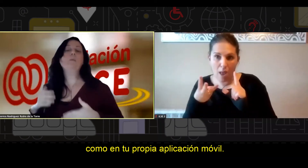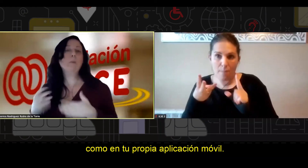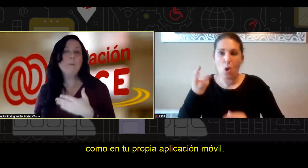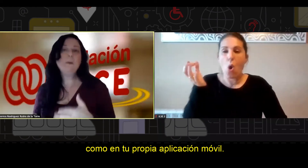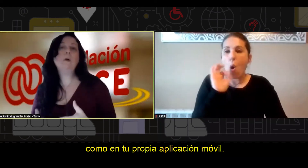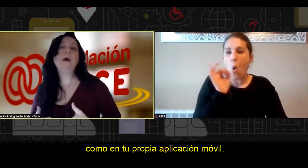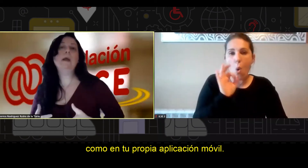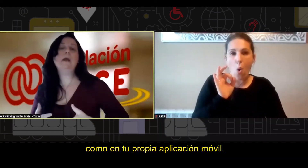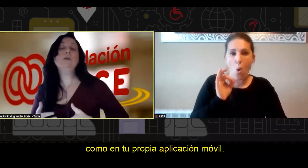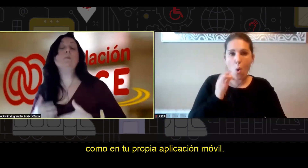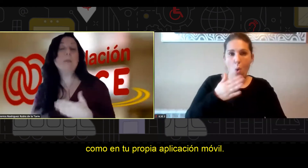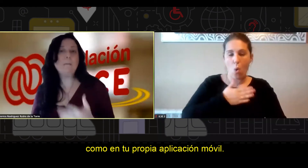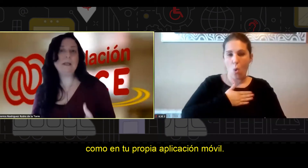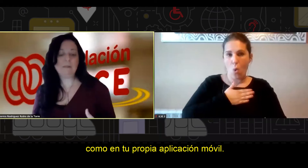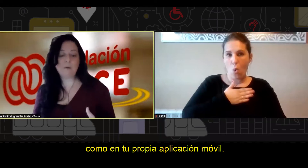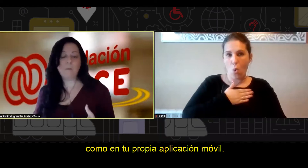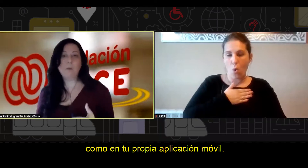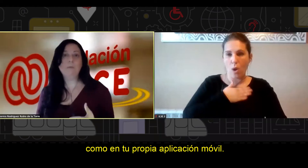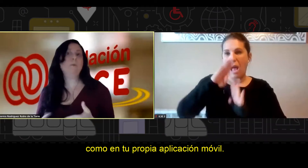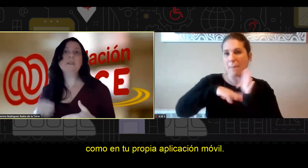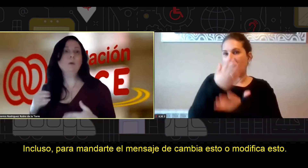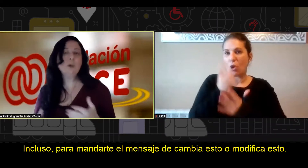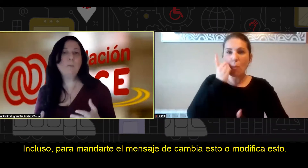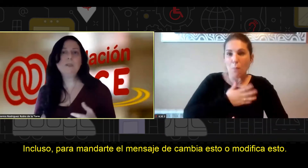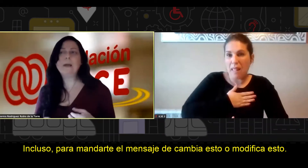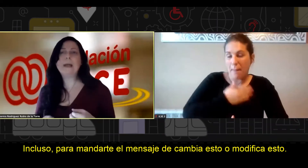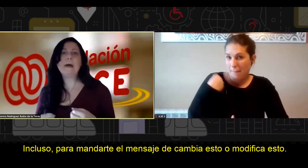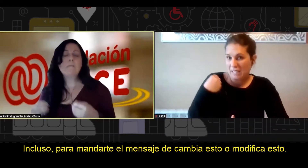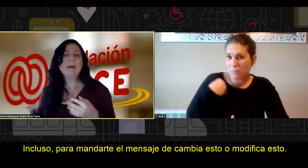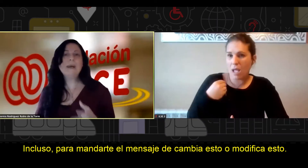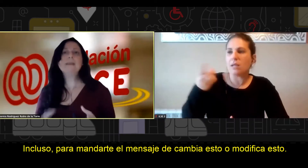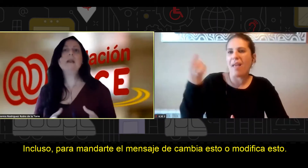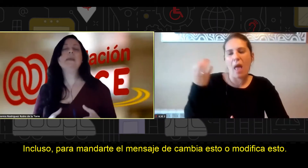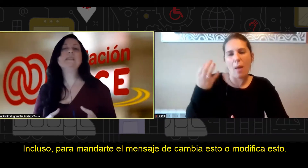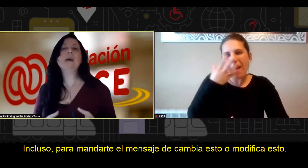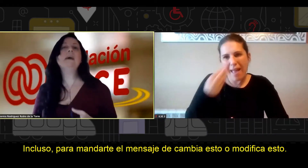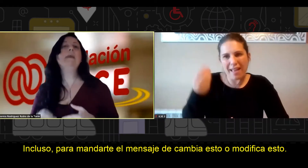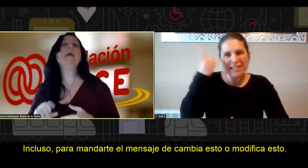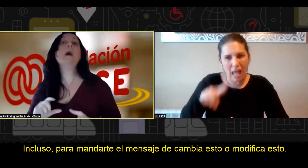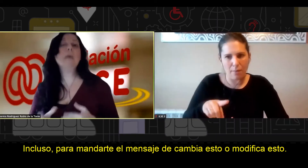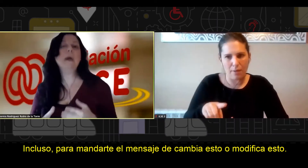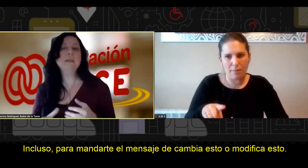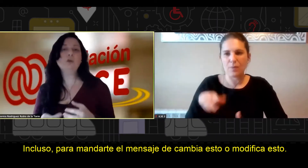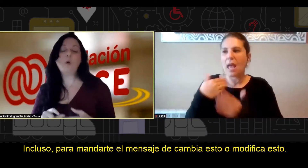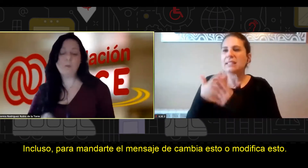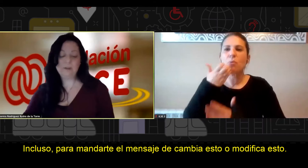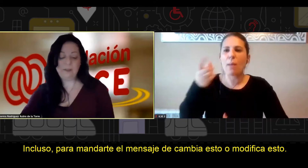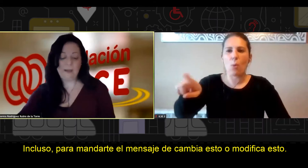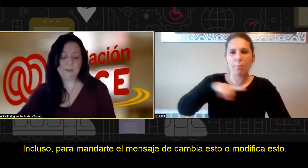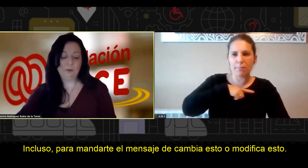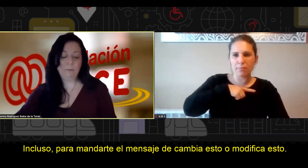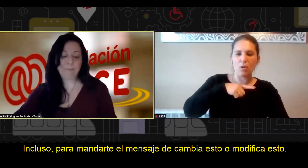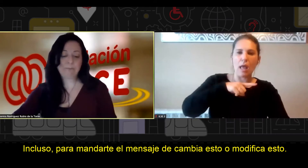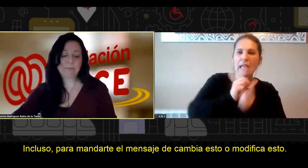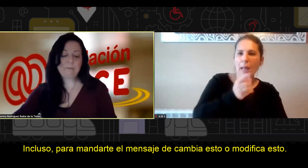tu propia aplicación móvil, pues incluso pues para mandarte el mensaje de cambia esto o modifica